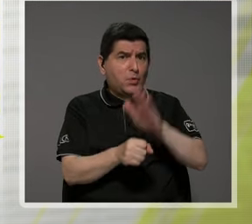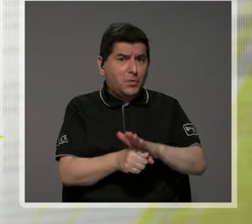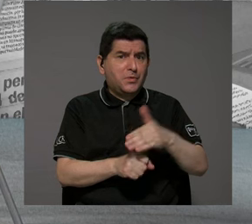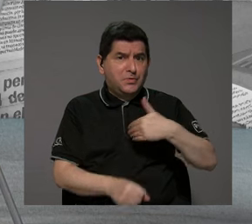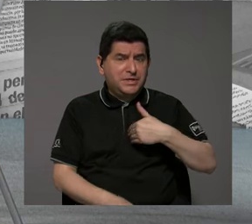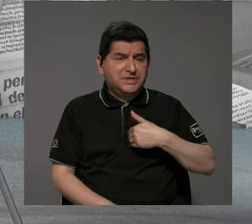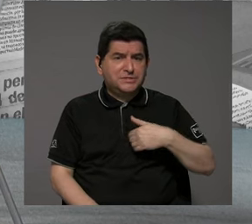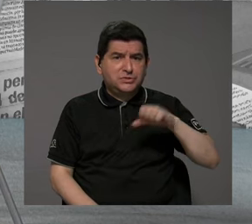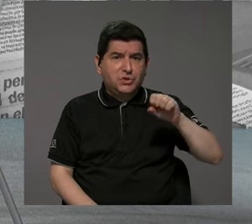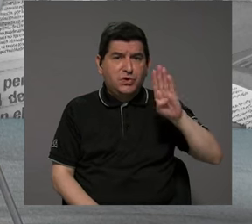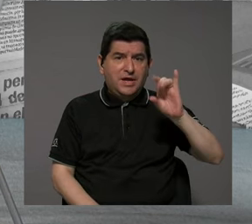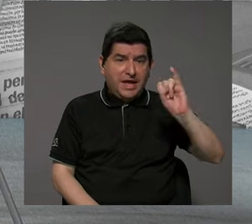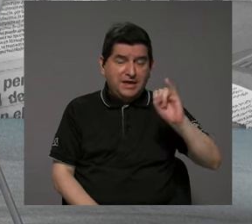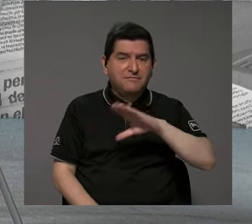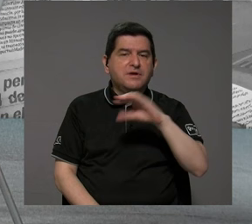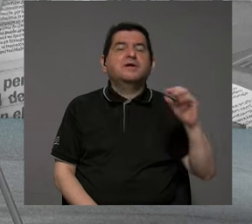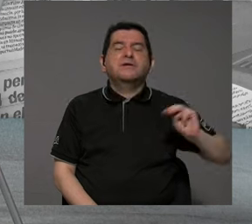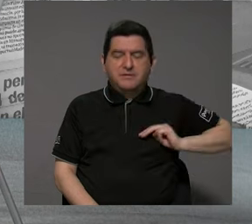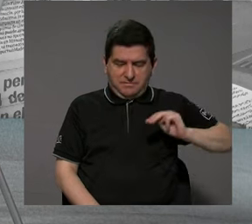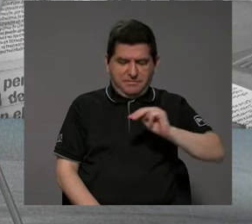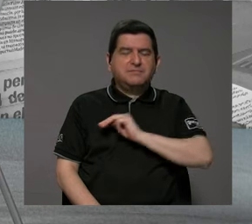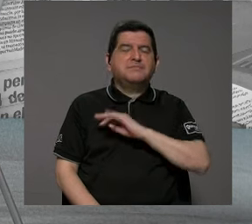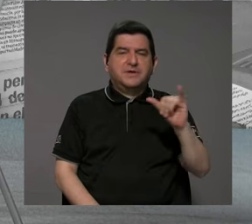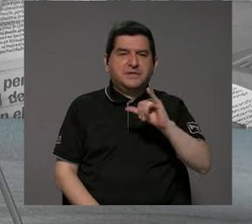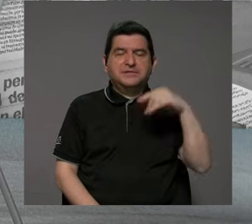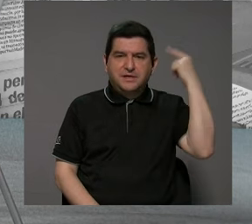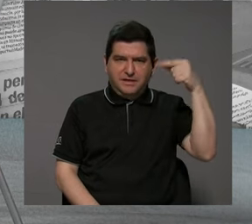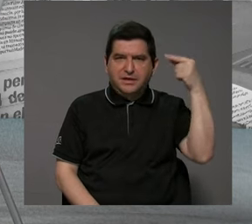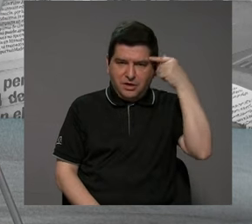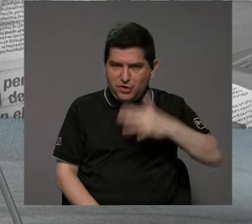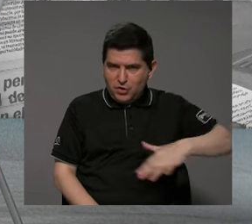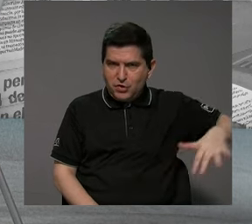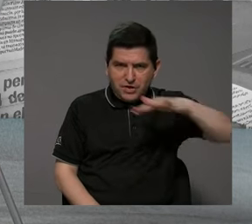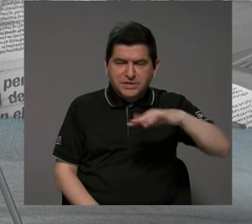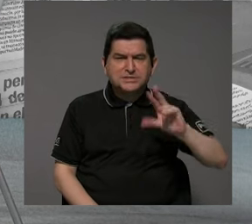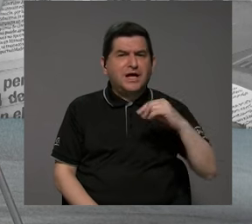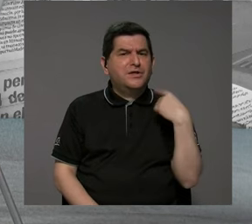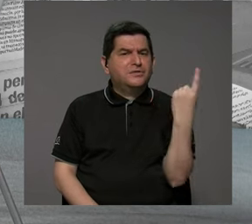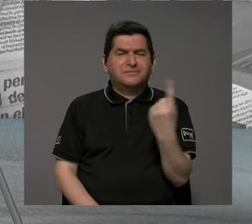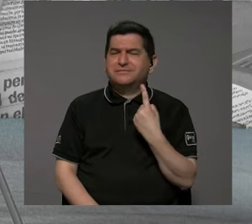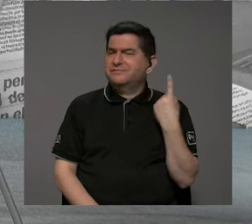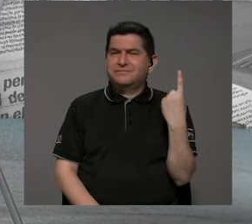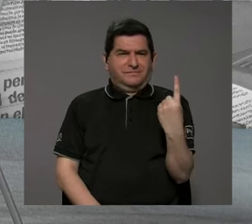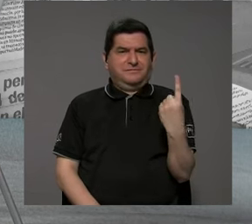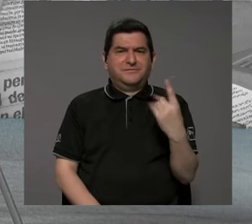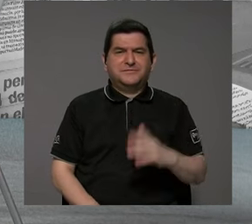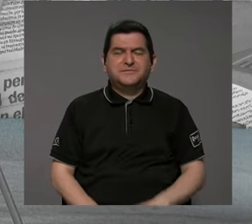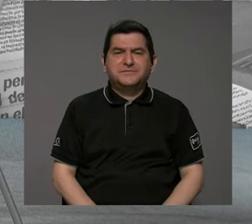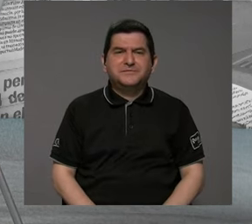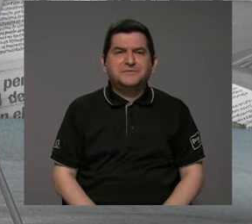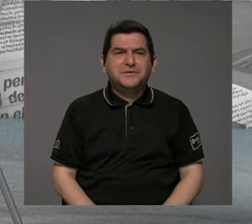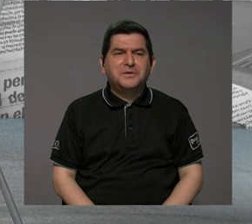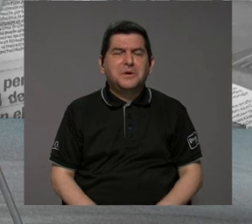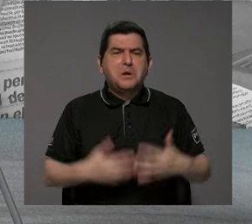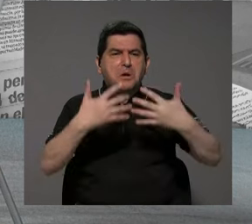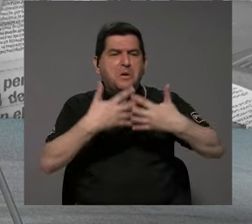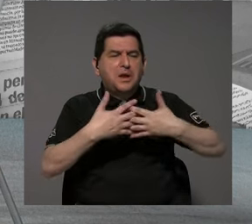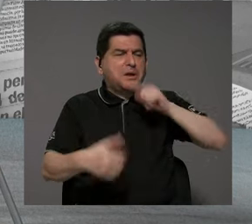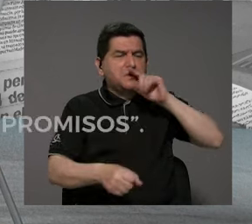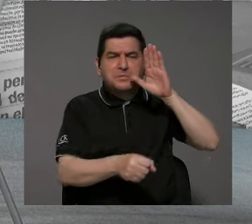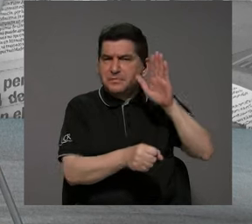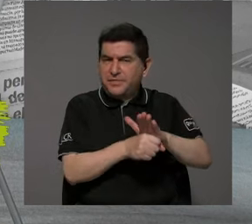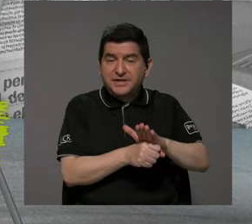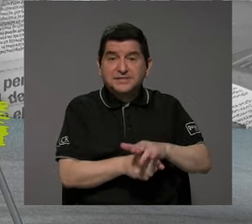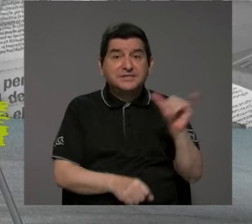Evi y del Ministerio del gobierno y del Estado verad porque aquí también no se trata únicamente de de que la empresa ha incumplido